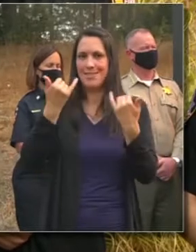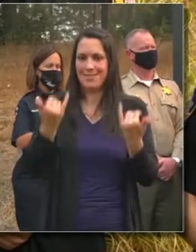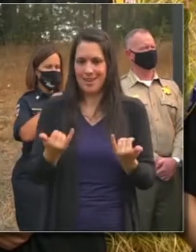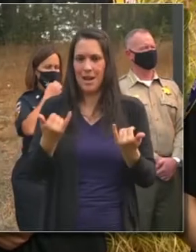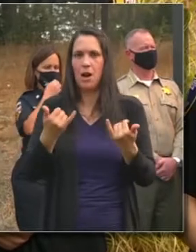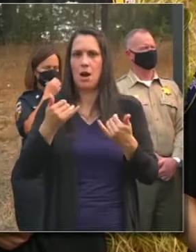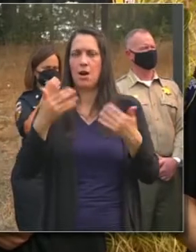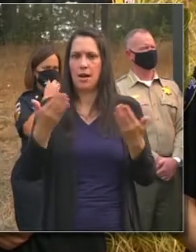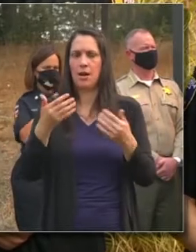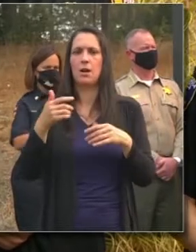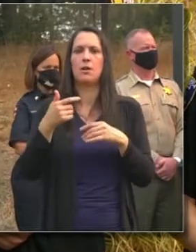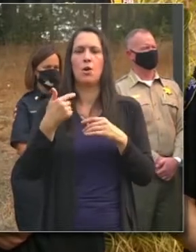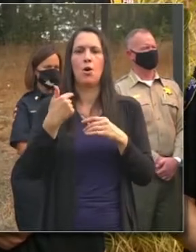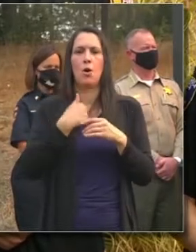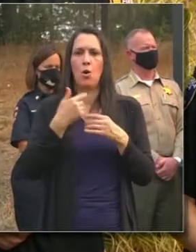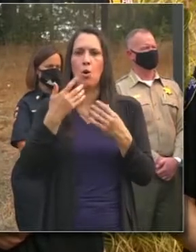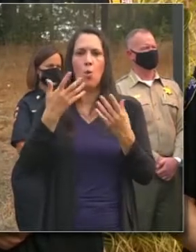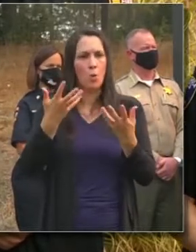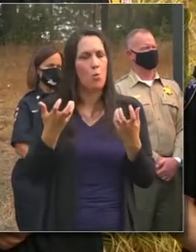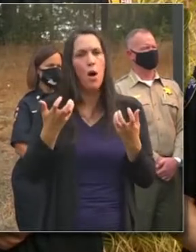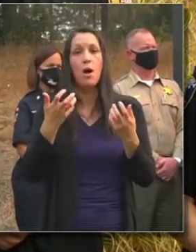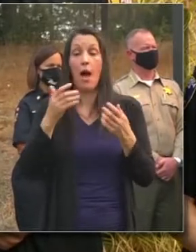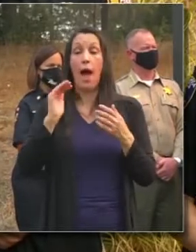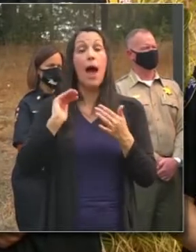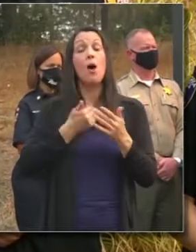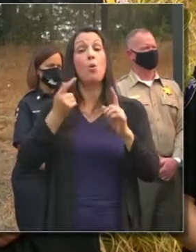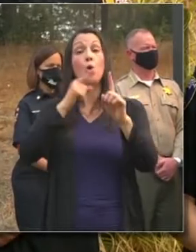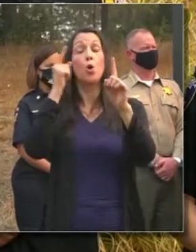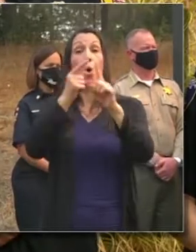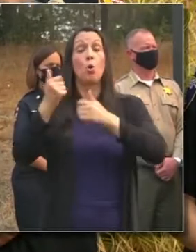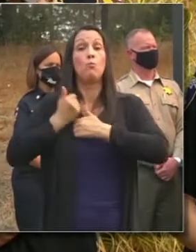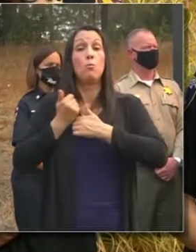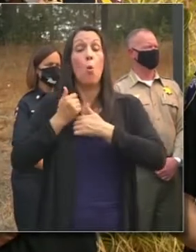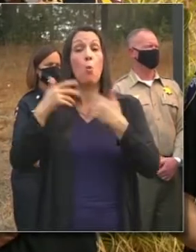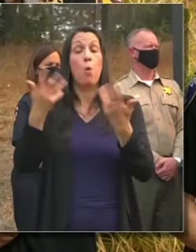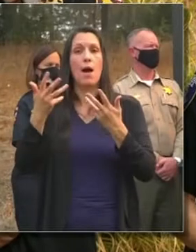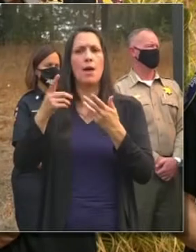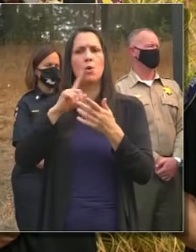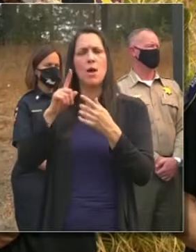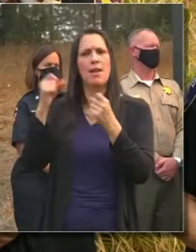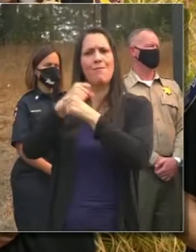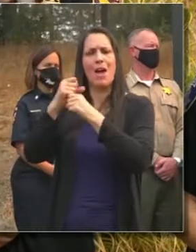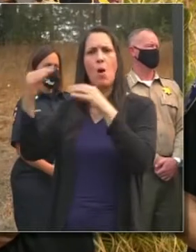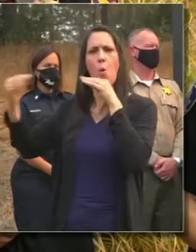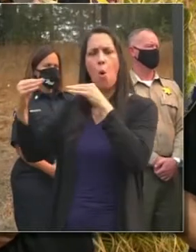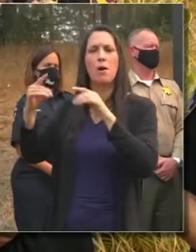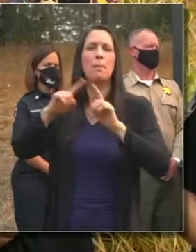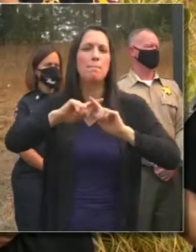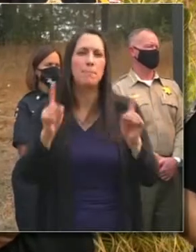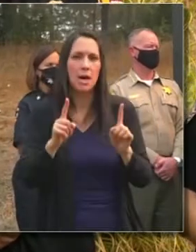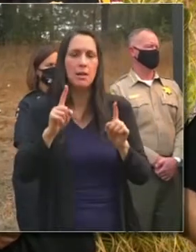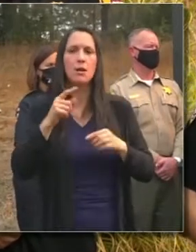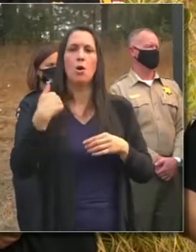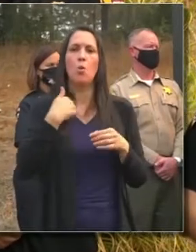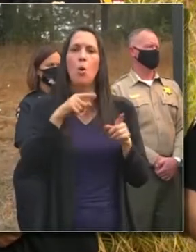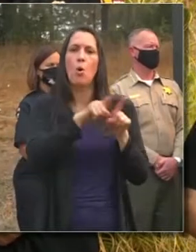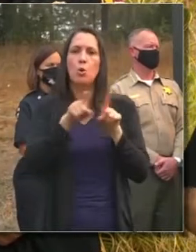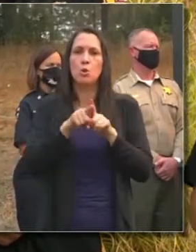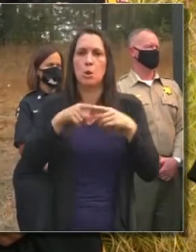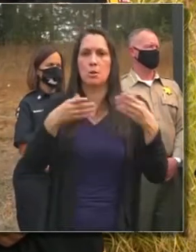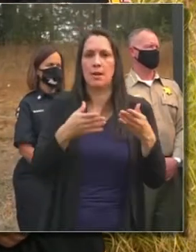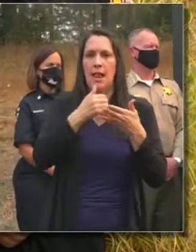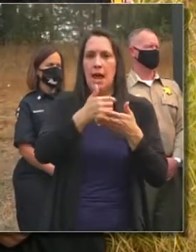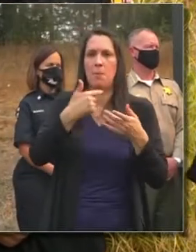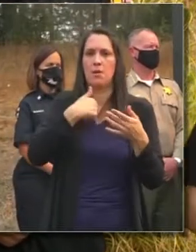guardia nacional como saben nuestra misión es luchar las guerras del país pero venimos de las comunidades donde también